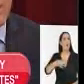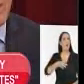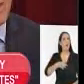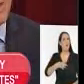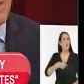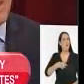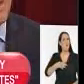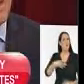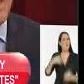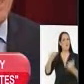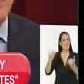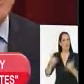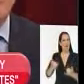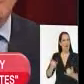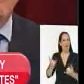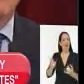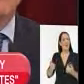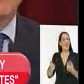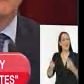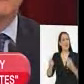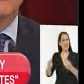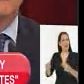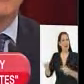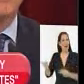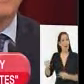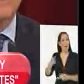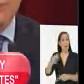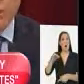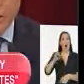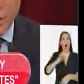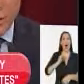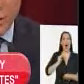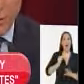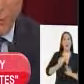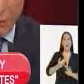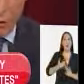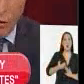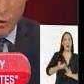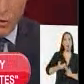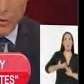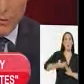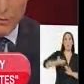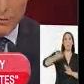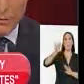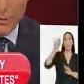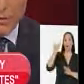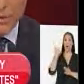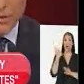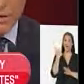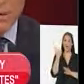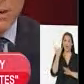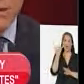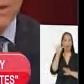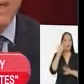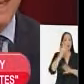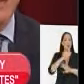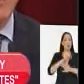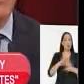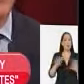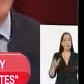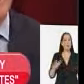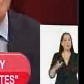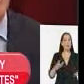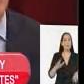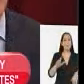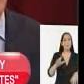solo 2 meses de este año aumentó la luz, aumentó la nafta, aumentaron los peajes,